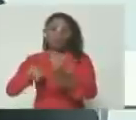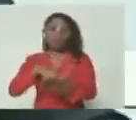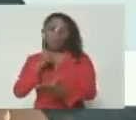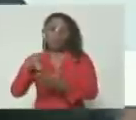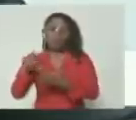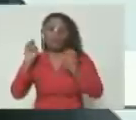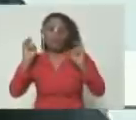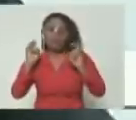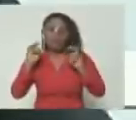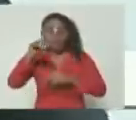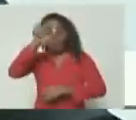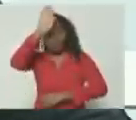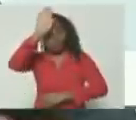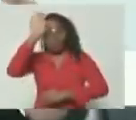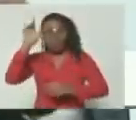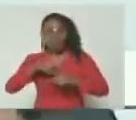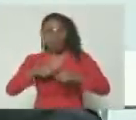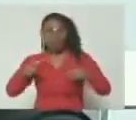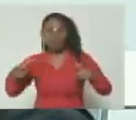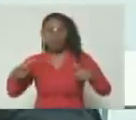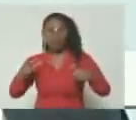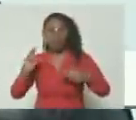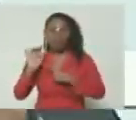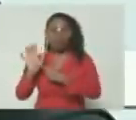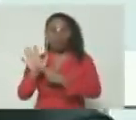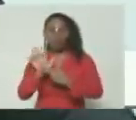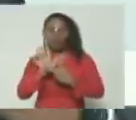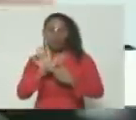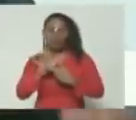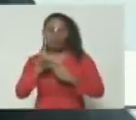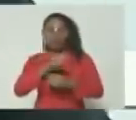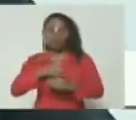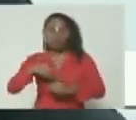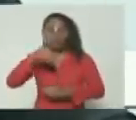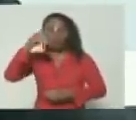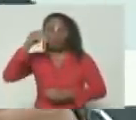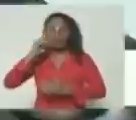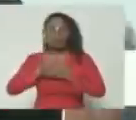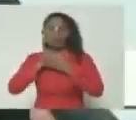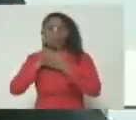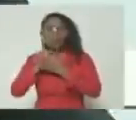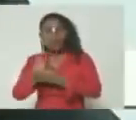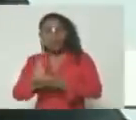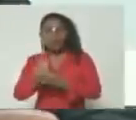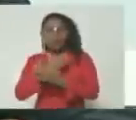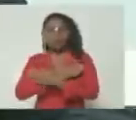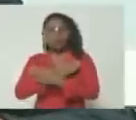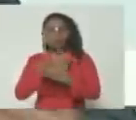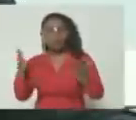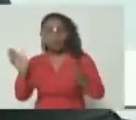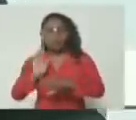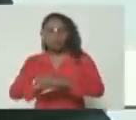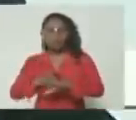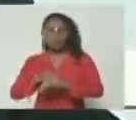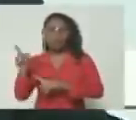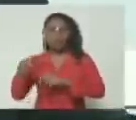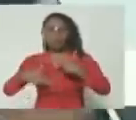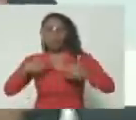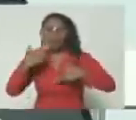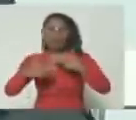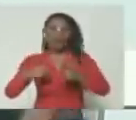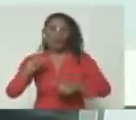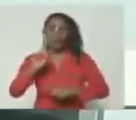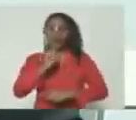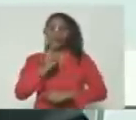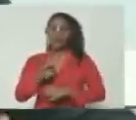el caso de La Vega y de las megabandas, lo planteamos desde el espíritu de contribuir, de colaborar, porque el AMPA no pide carnet político.